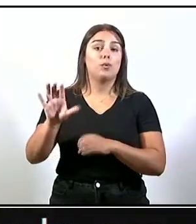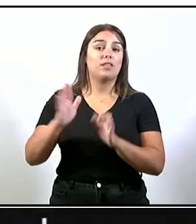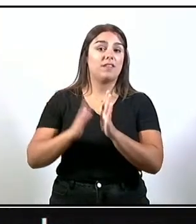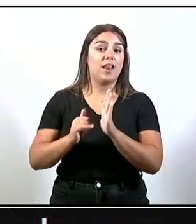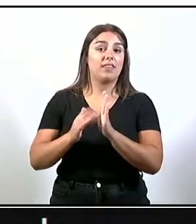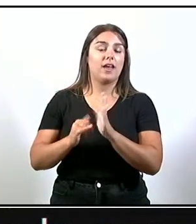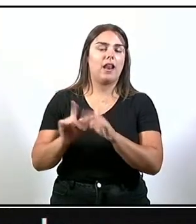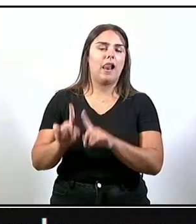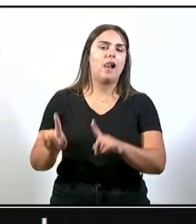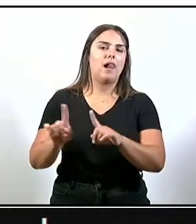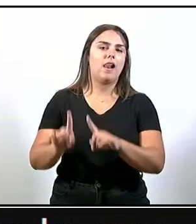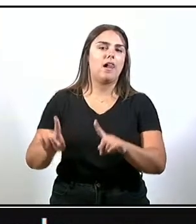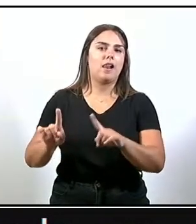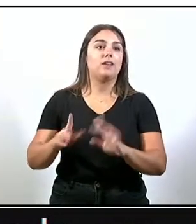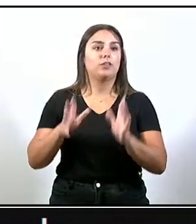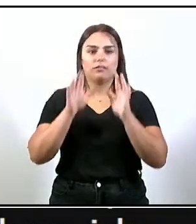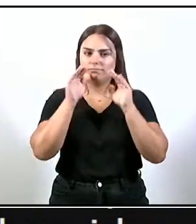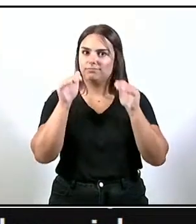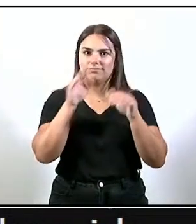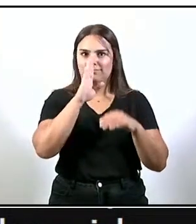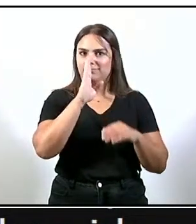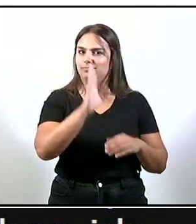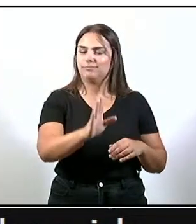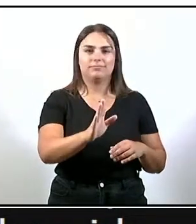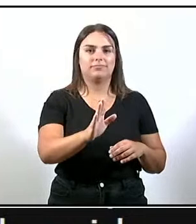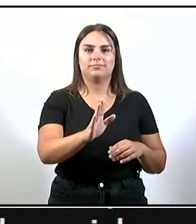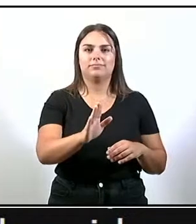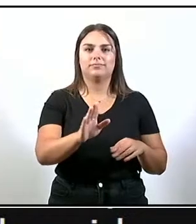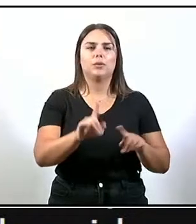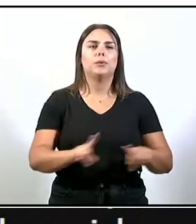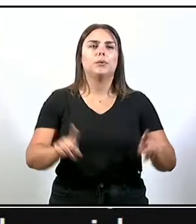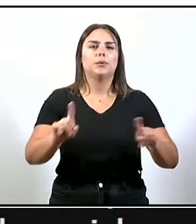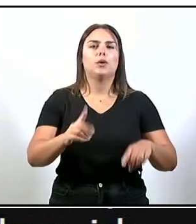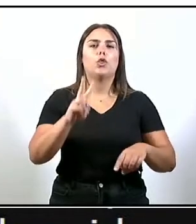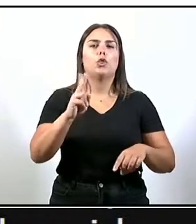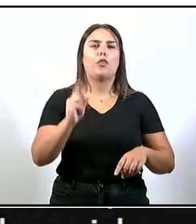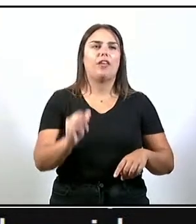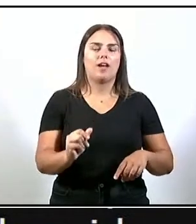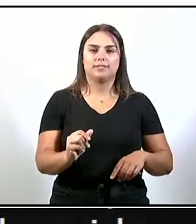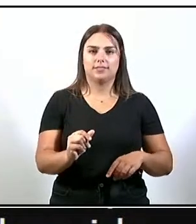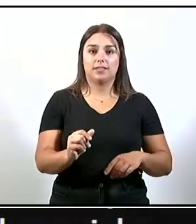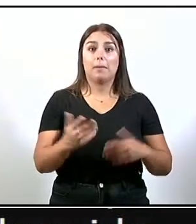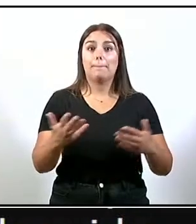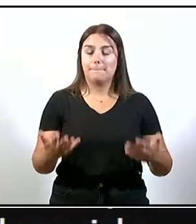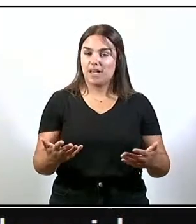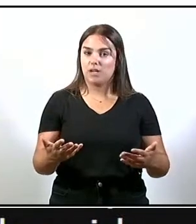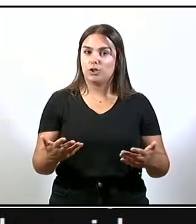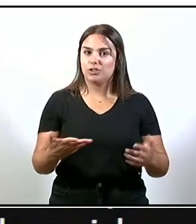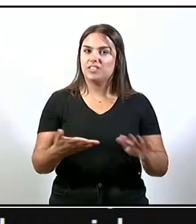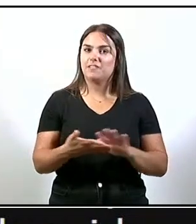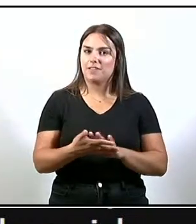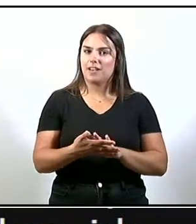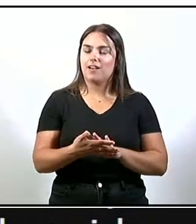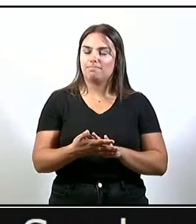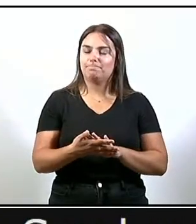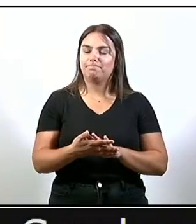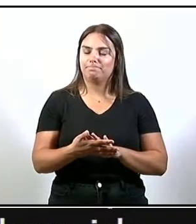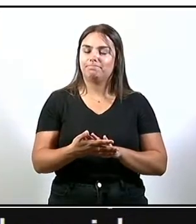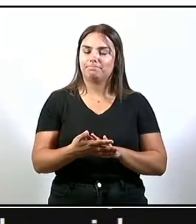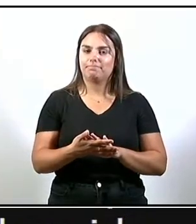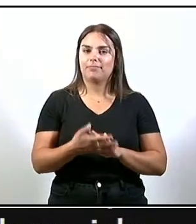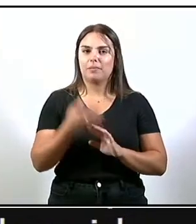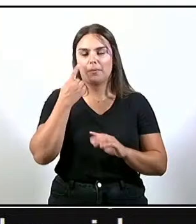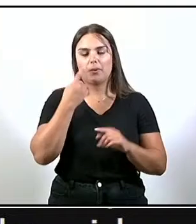ido raudos a intentar taparlo en 48 horas, aunque eso sea en detrimento de una comunidad autónoma como la